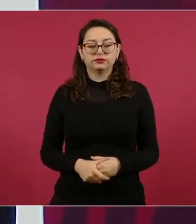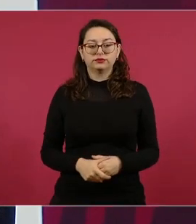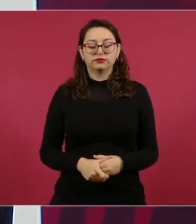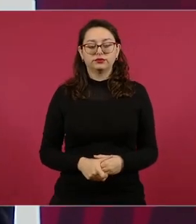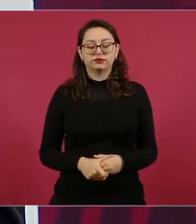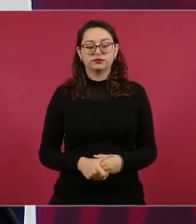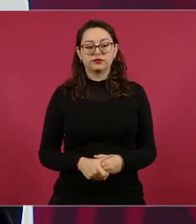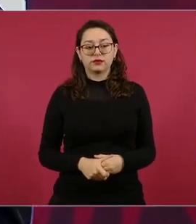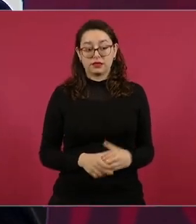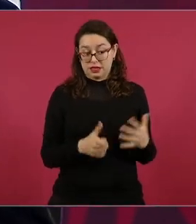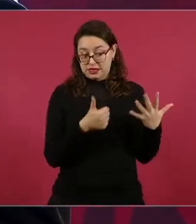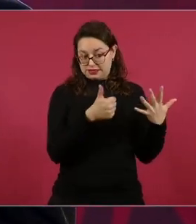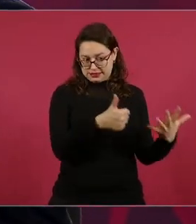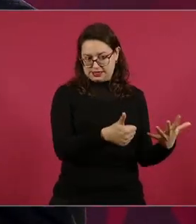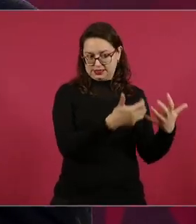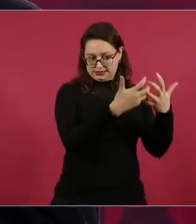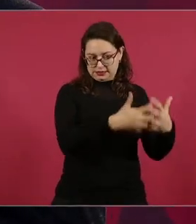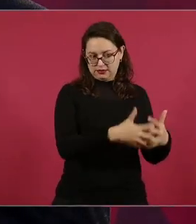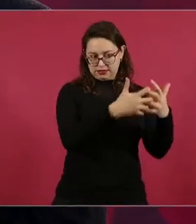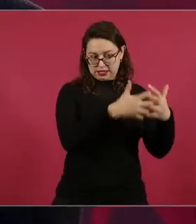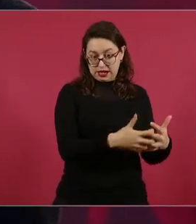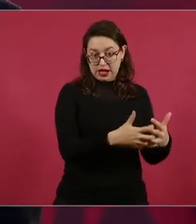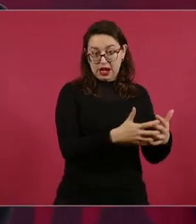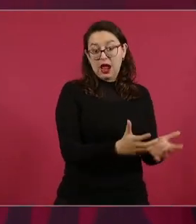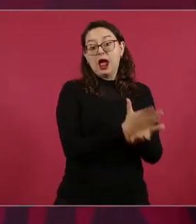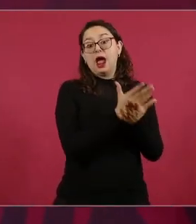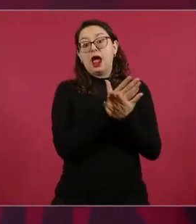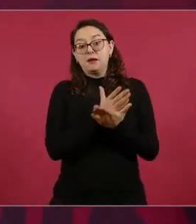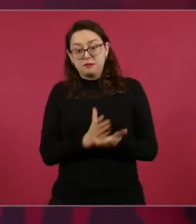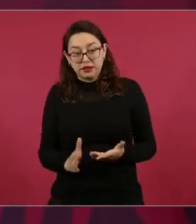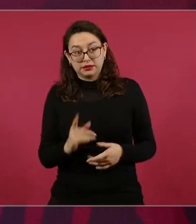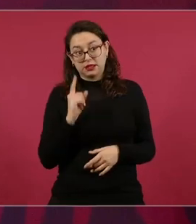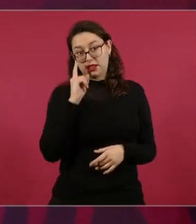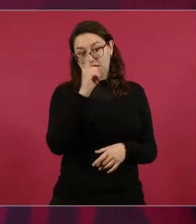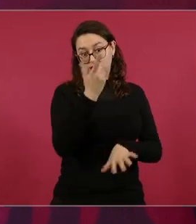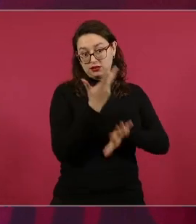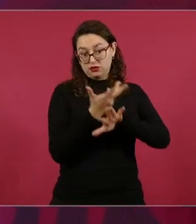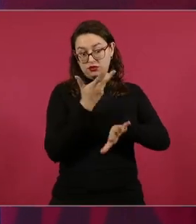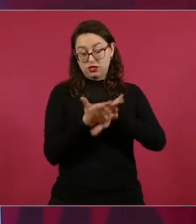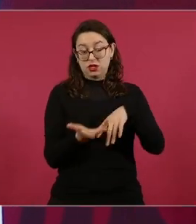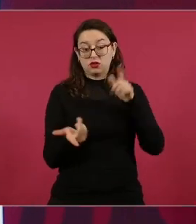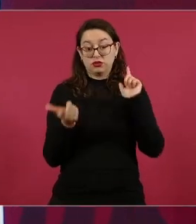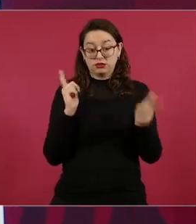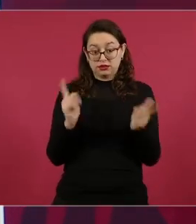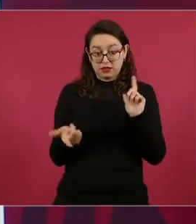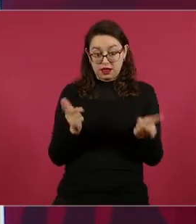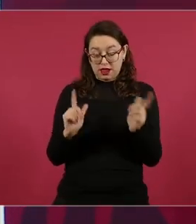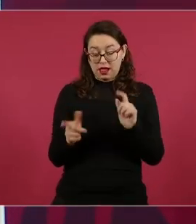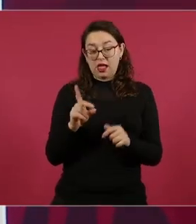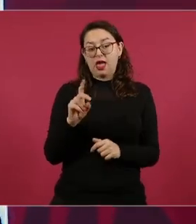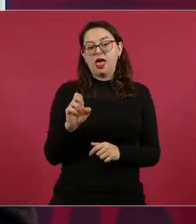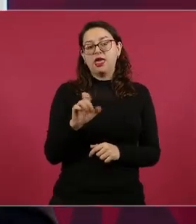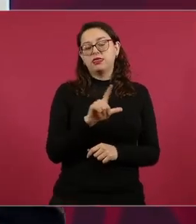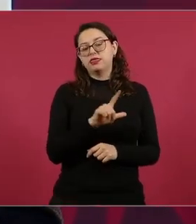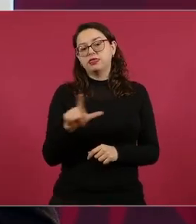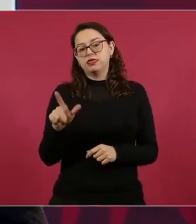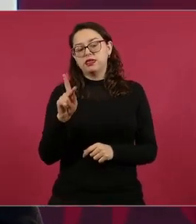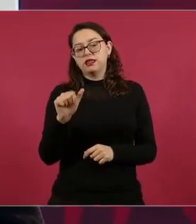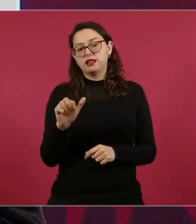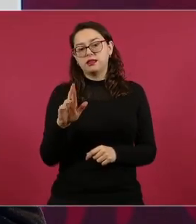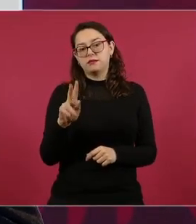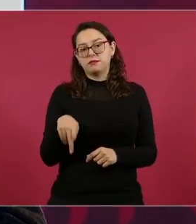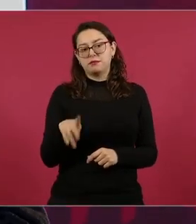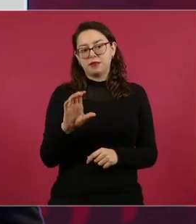Pero no solo son esas 6 refinerías, compramos la de Deer Park, que esa